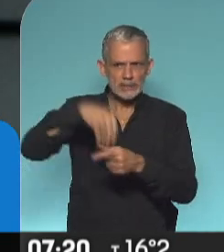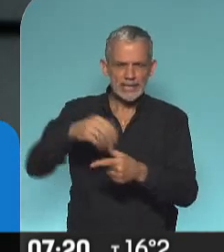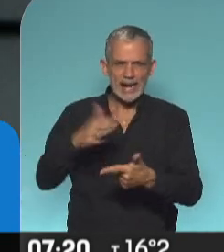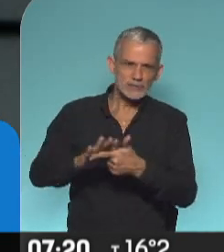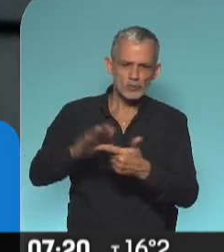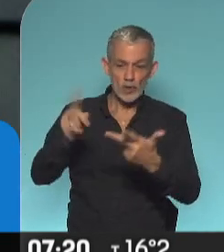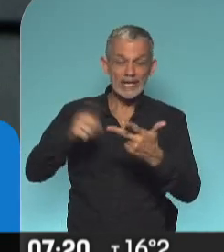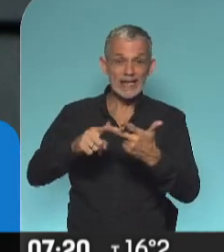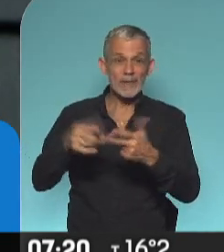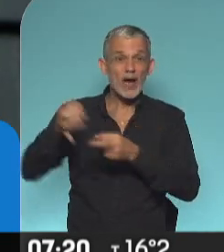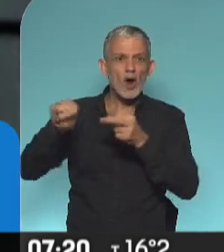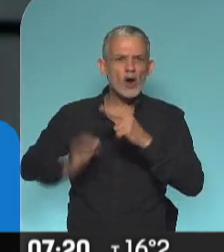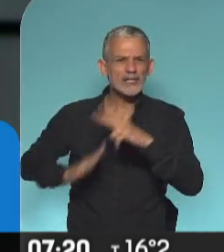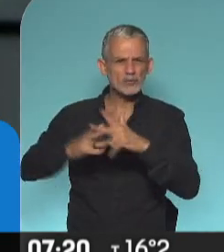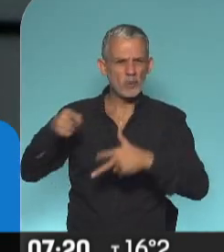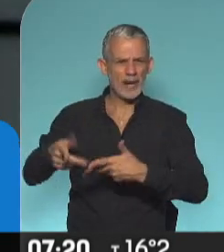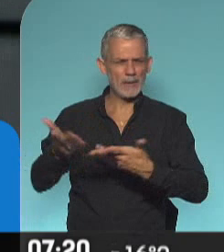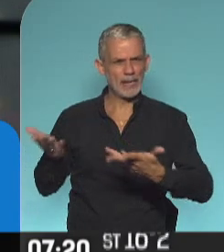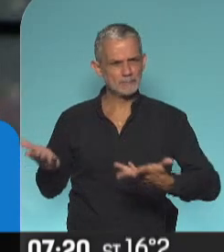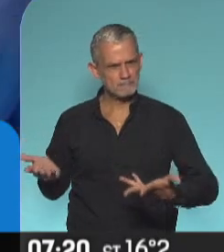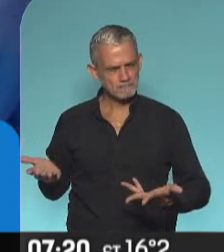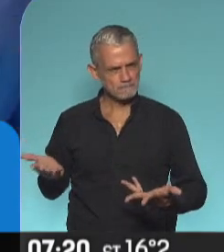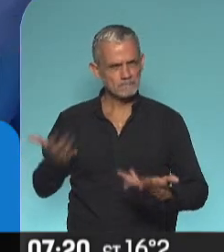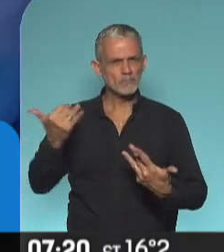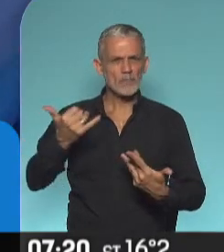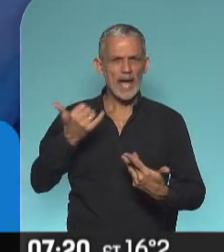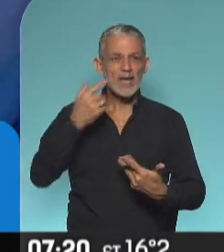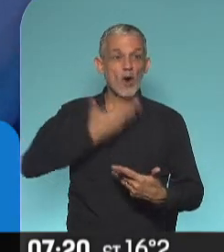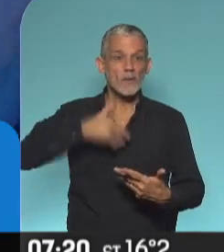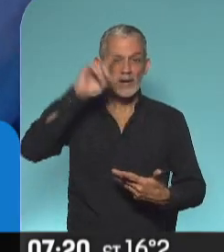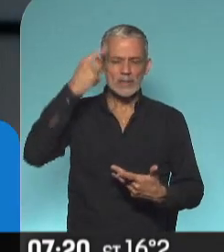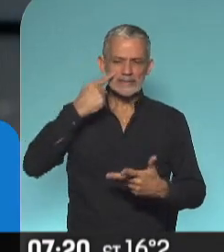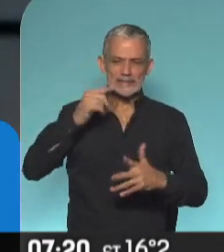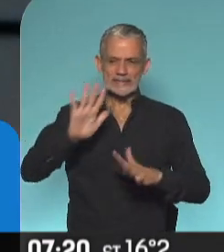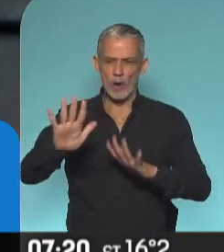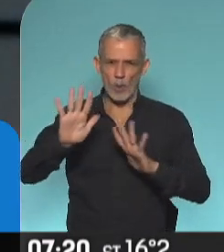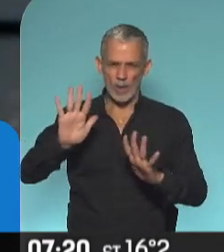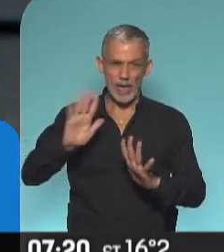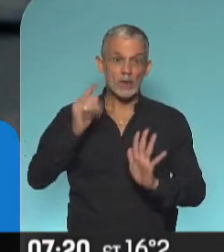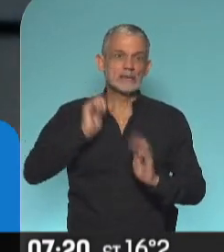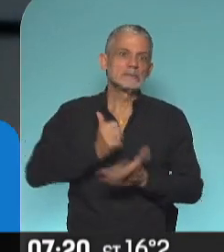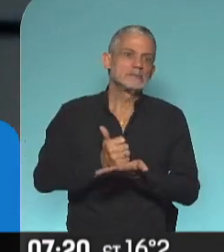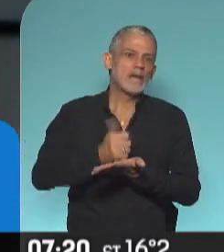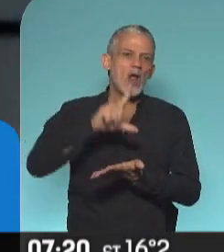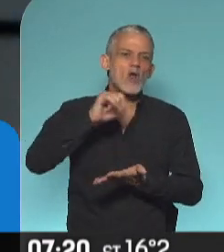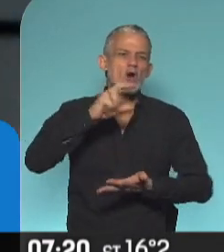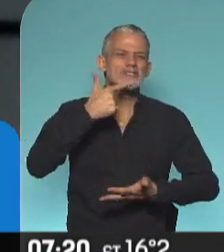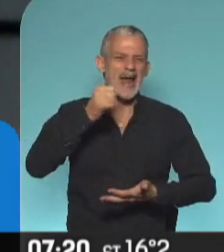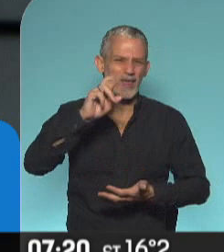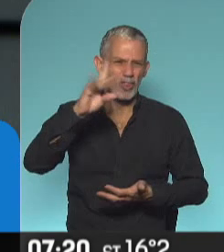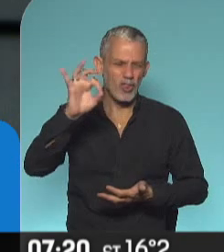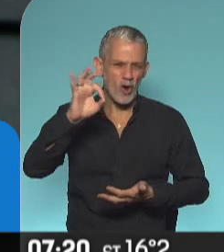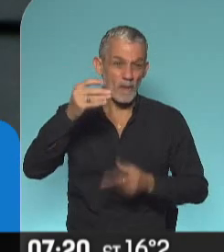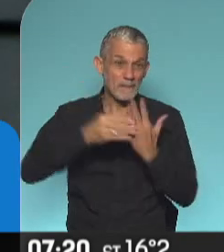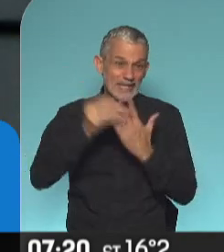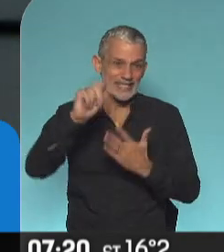resolución, y la Corte Suprema de Justicia. Hay mucha cautela en el Gobierno Nacional. Se esperaba que hablara Marcela Lozardo, la ministra de